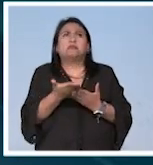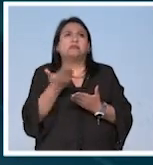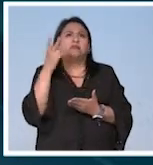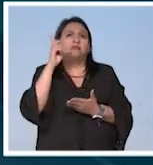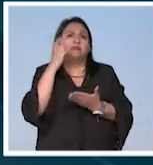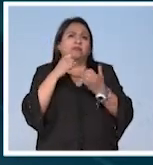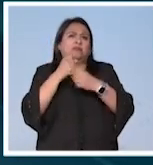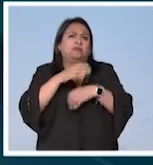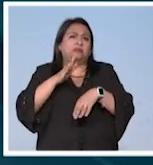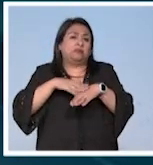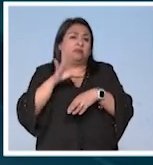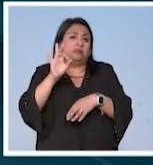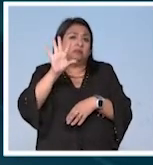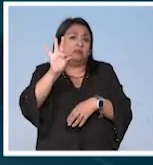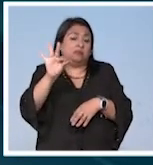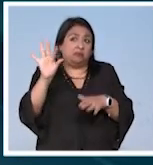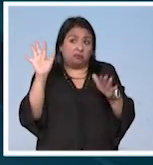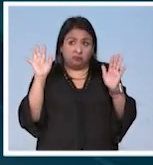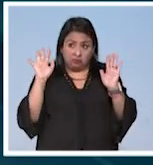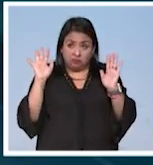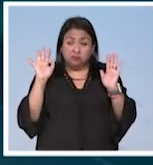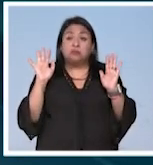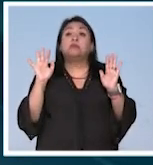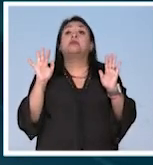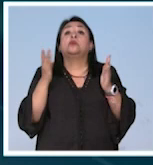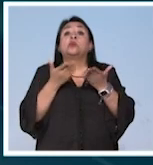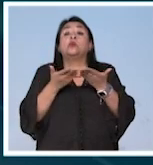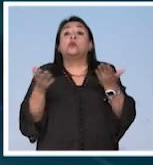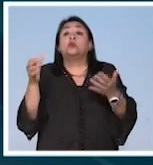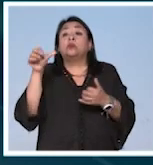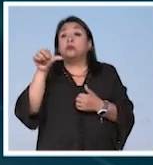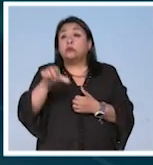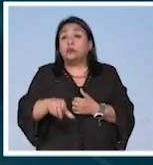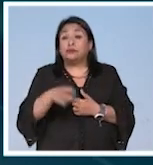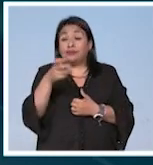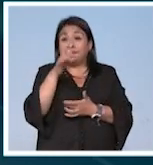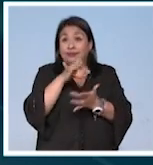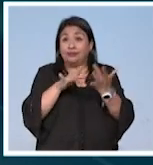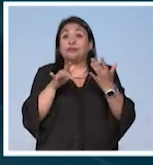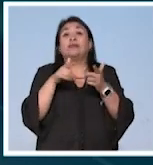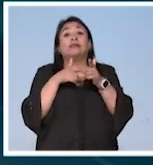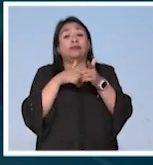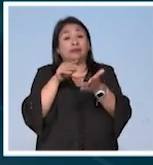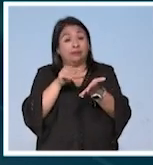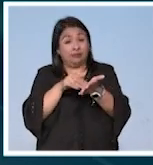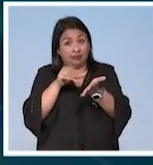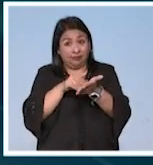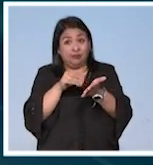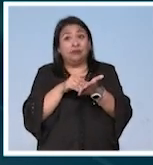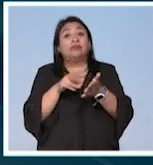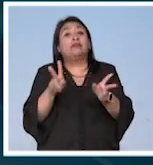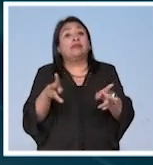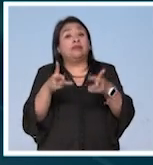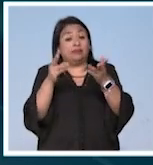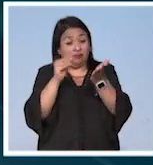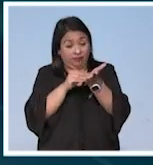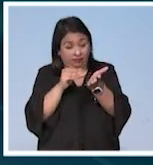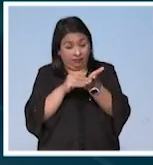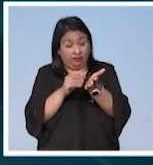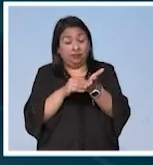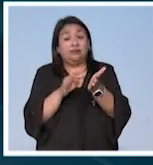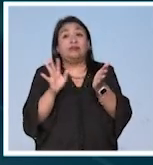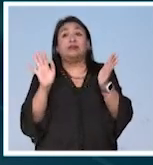30 años quizá 40 Y actualmente ese disco Sigue apareciendo se sigue vendiendo